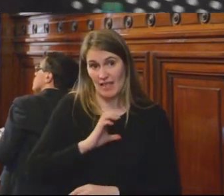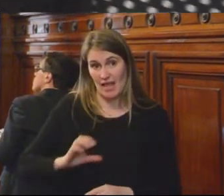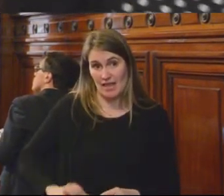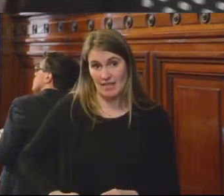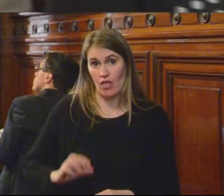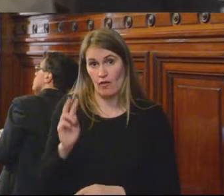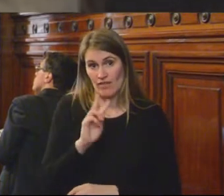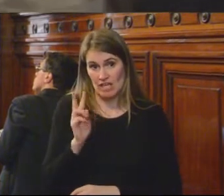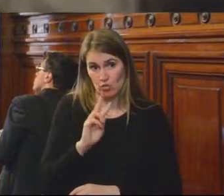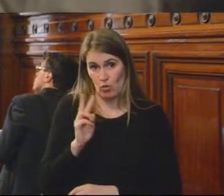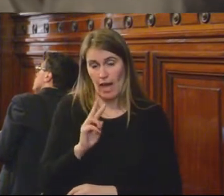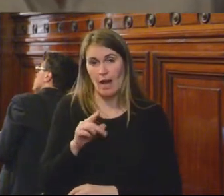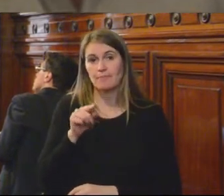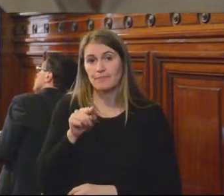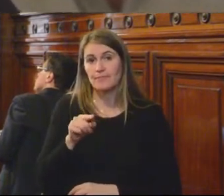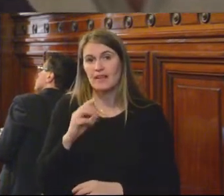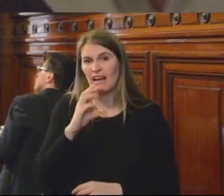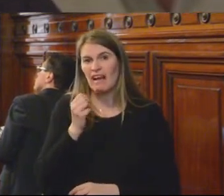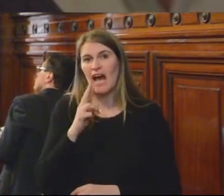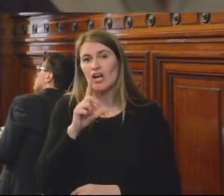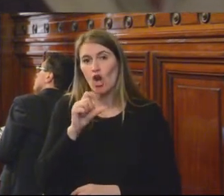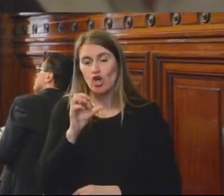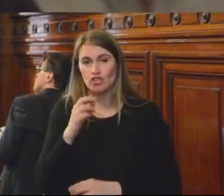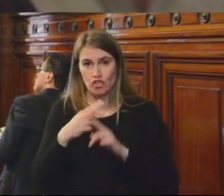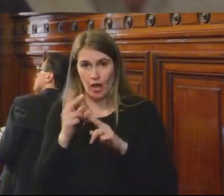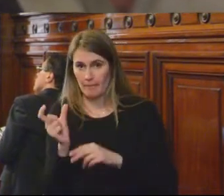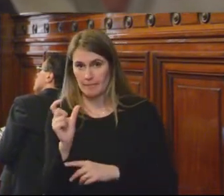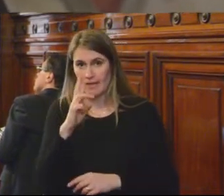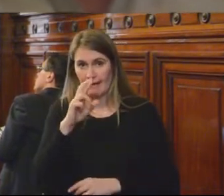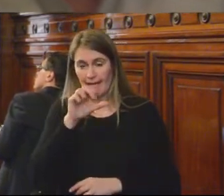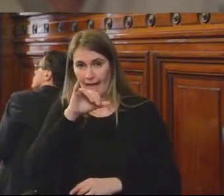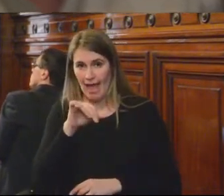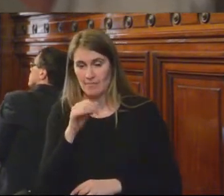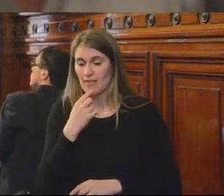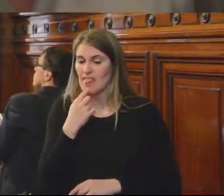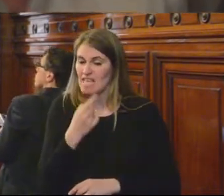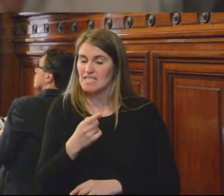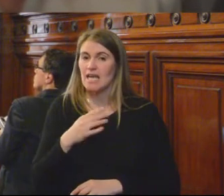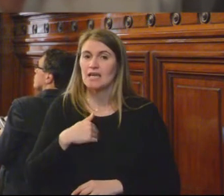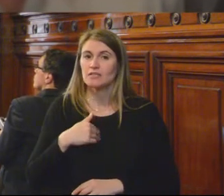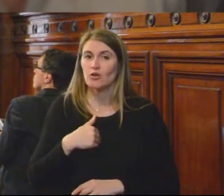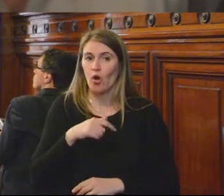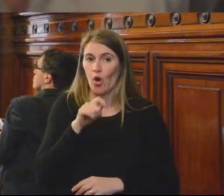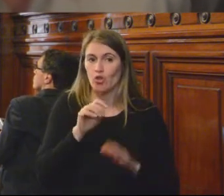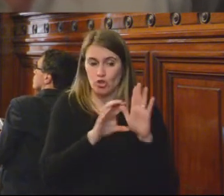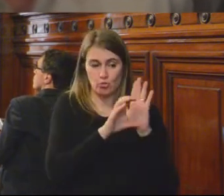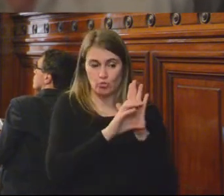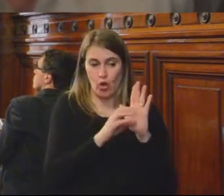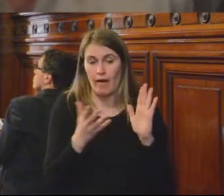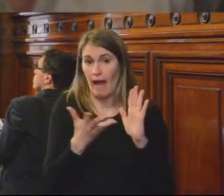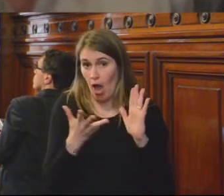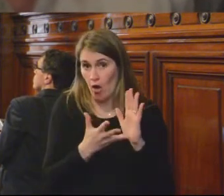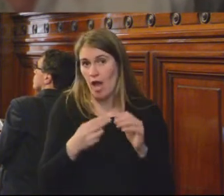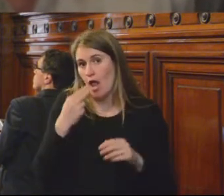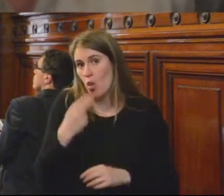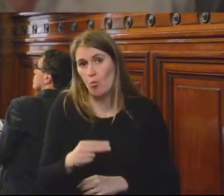Rey. Él dijo en una entrevista realizada recientemente: considero que a tenor de la Constitución vigente, nunca debería